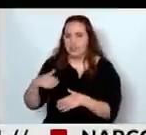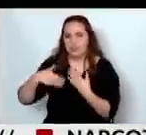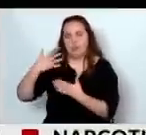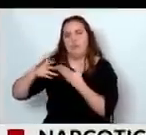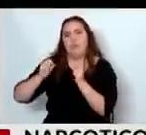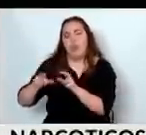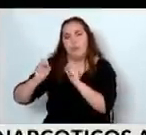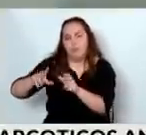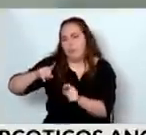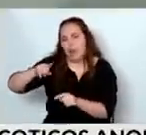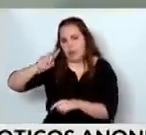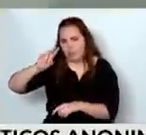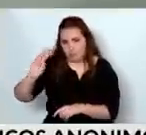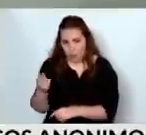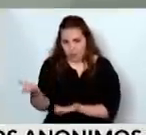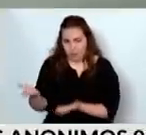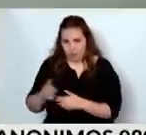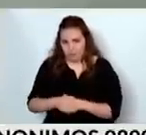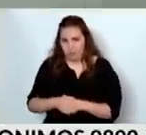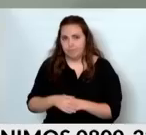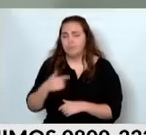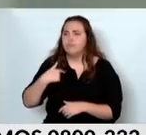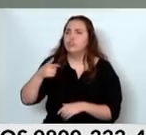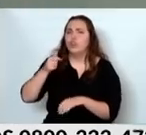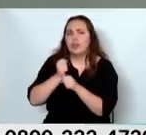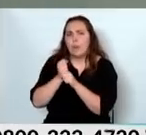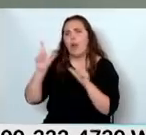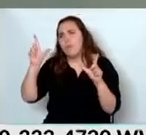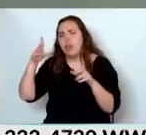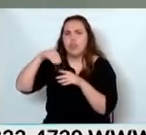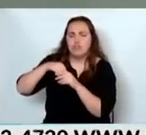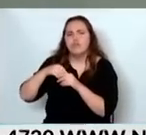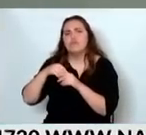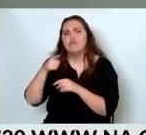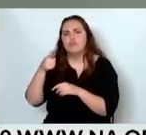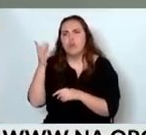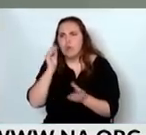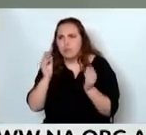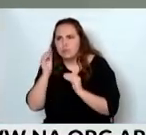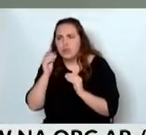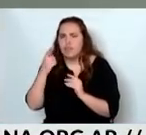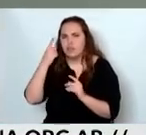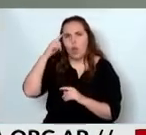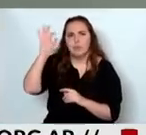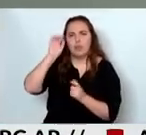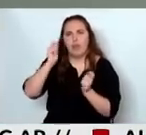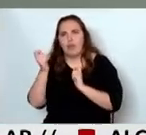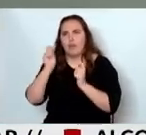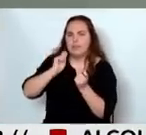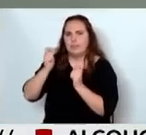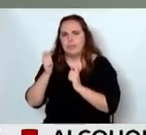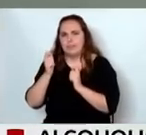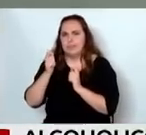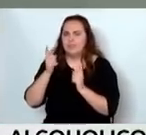matándote. Y tal vez como comunicadora me ha tocado escuchar y hasta yo misma cambiar de opinión. No solo como comunicadora, sino como familia. Hay momentos